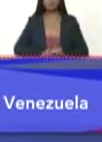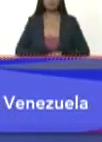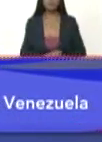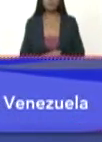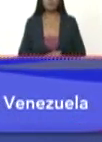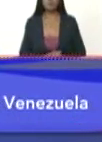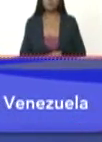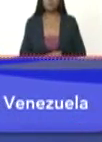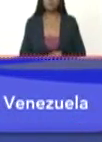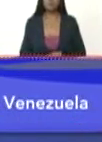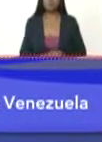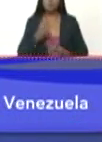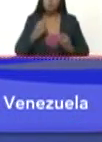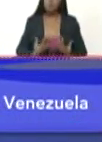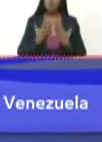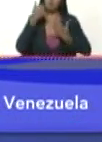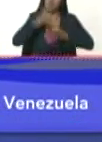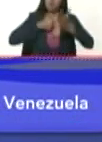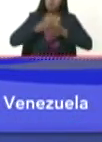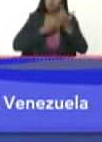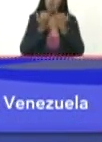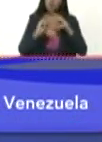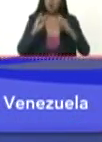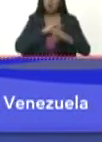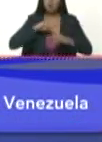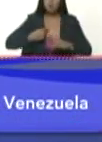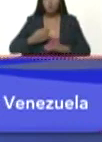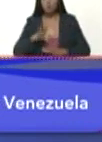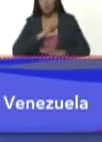en que, en el fragor de la lucha independentista,